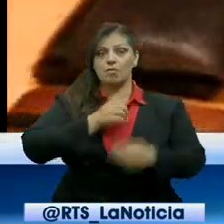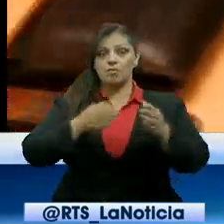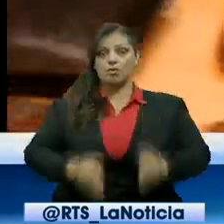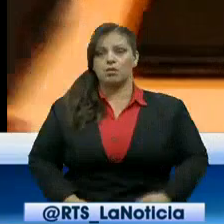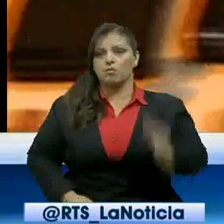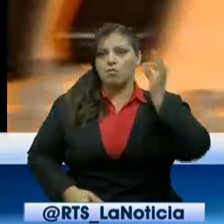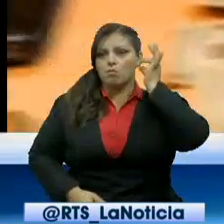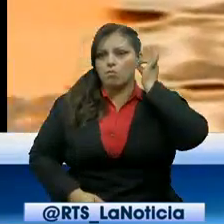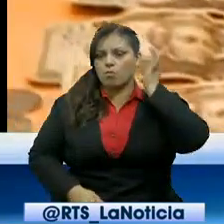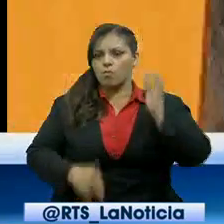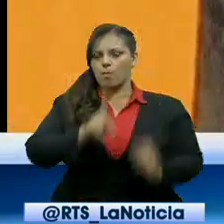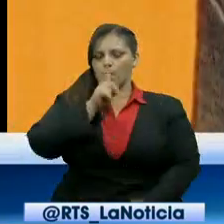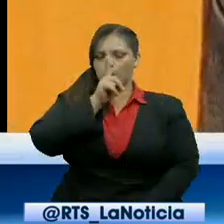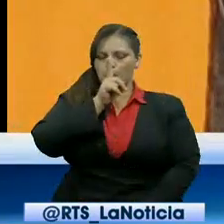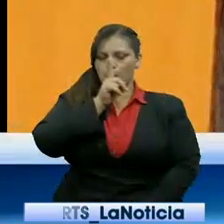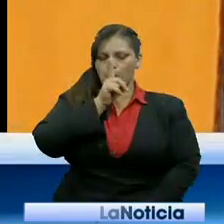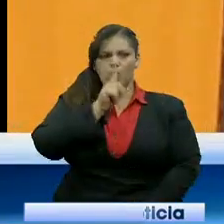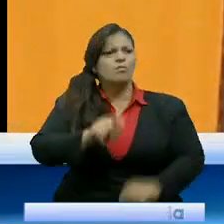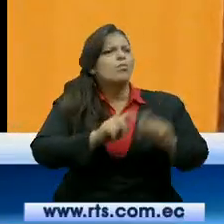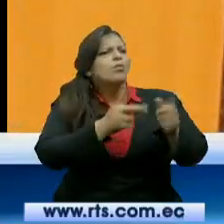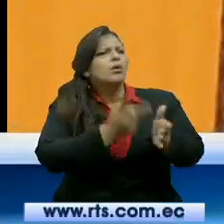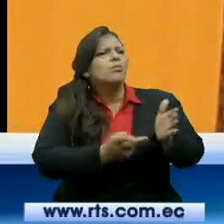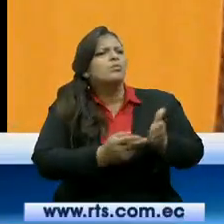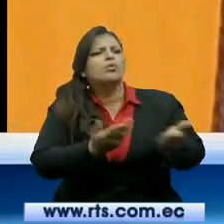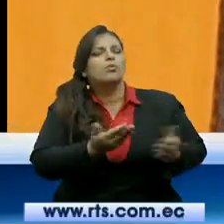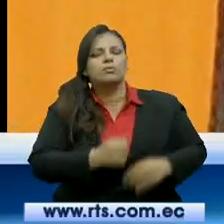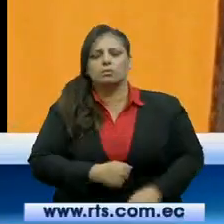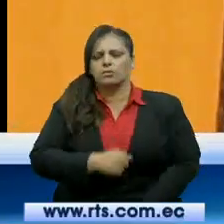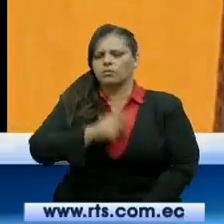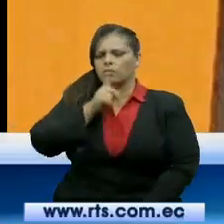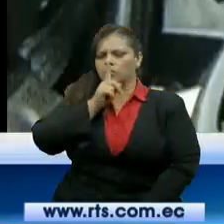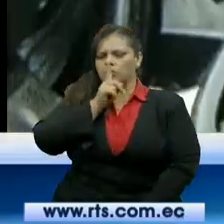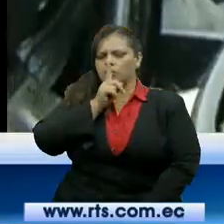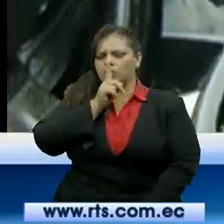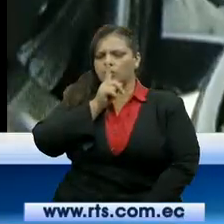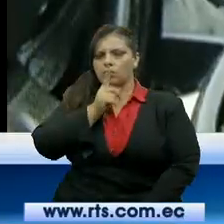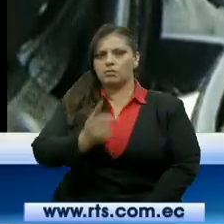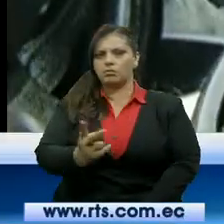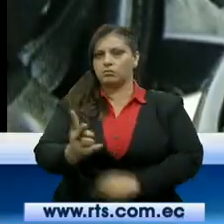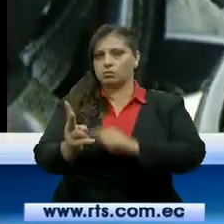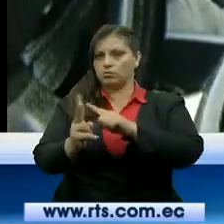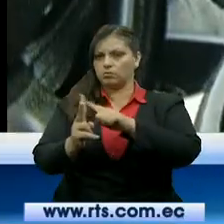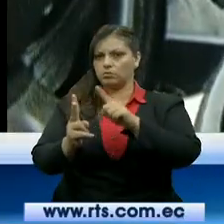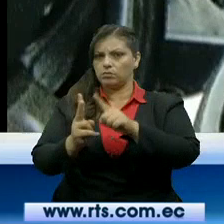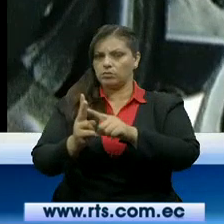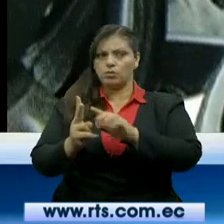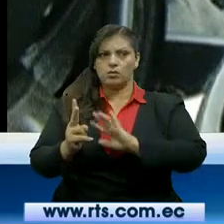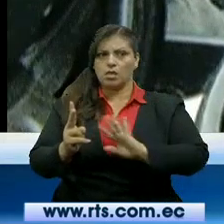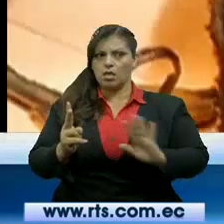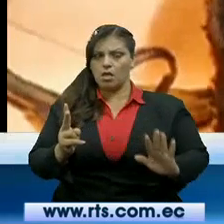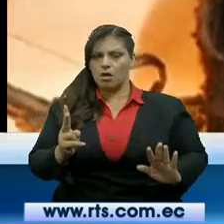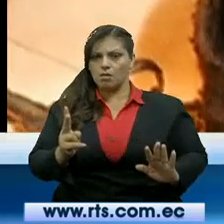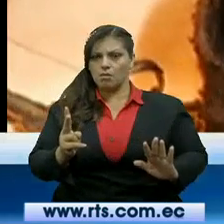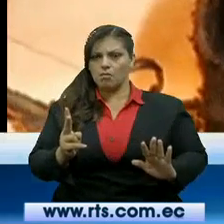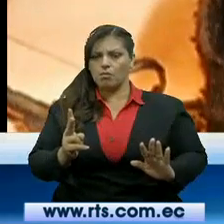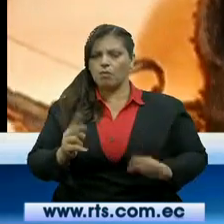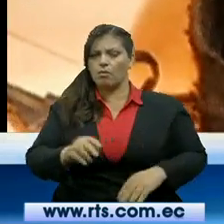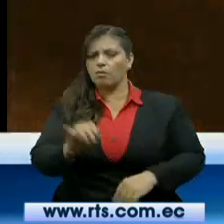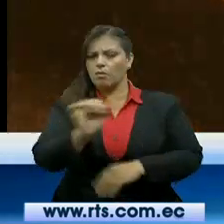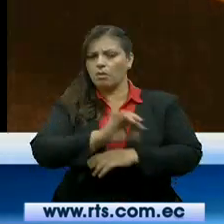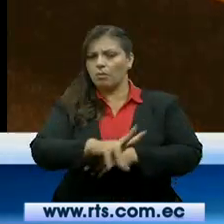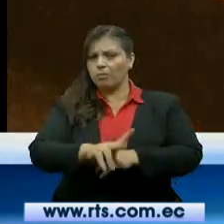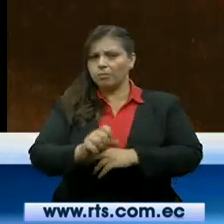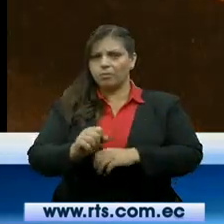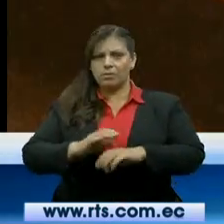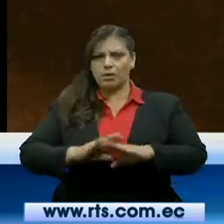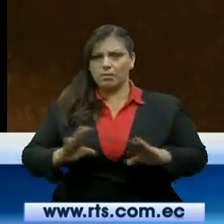dar detalles de lo ocurrido. Se indaga si los sospechosos habrían estado vinculados con otros delitos. Un vehículo